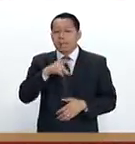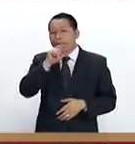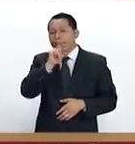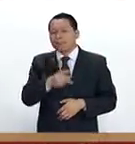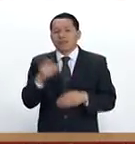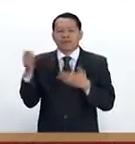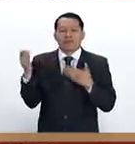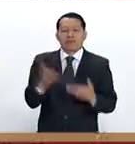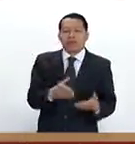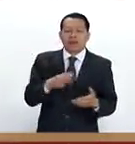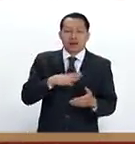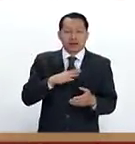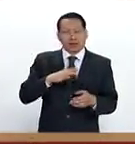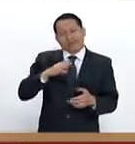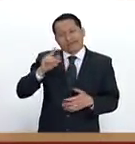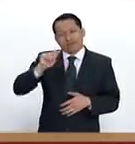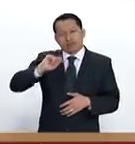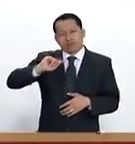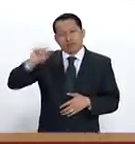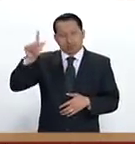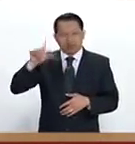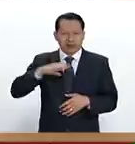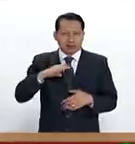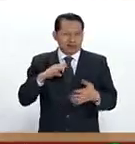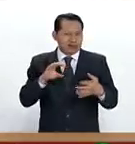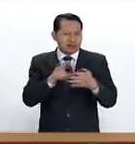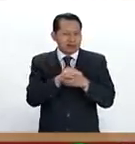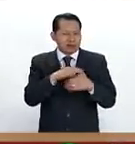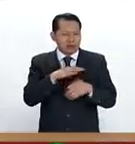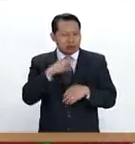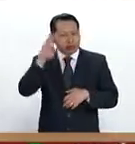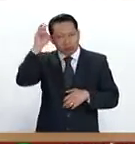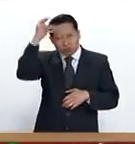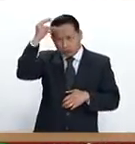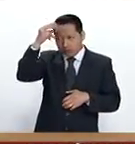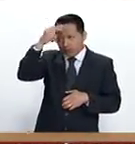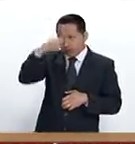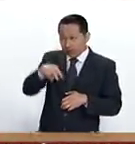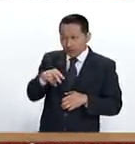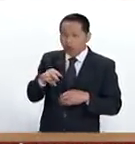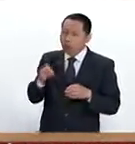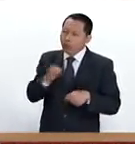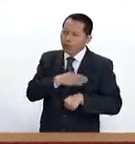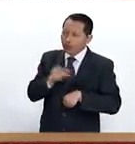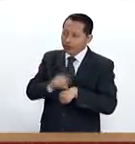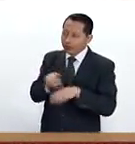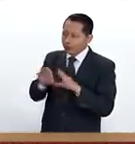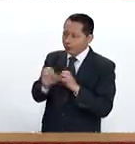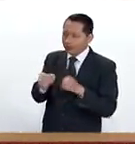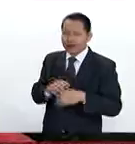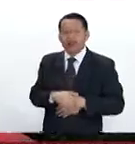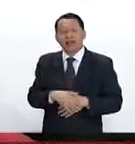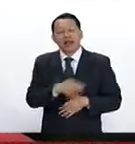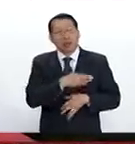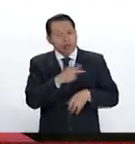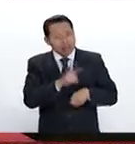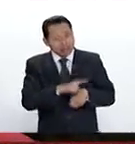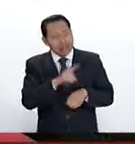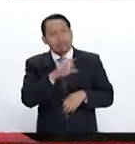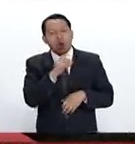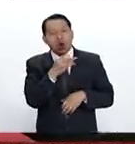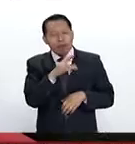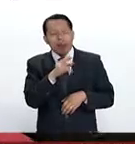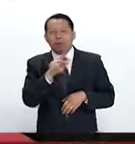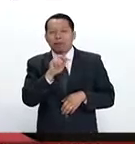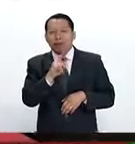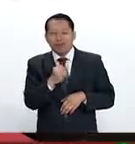funcionarios de los de más alto nivel, muy cercanos a Donald Trump a México. Buenos días, ¿cómo estás? Buenos días, Omar, Pati, un gusto estar de nuevo